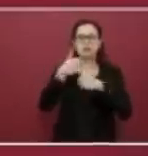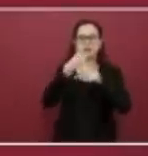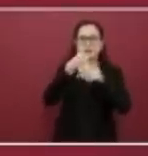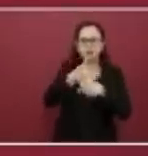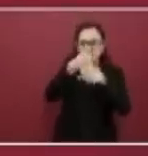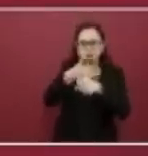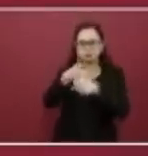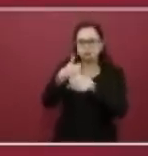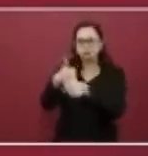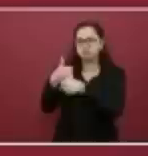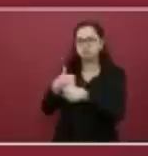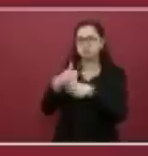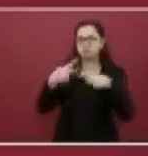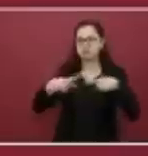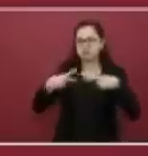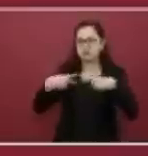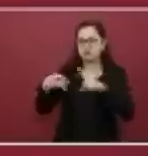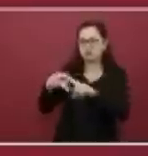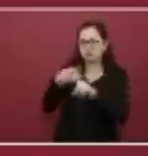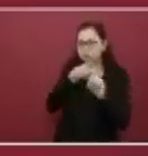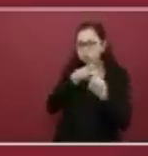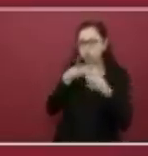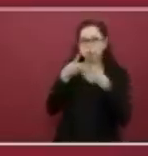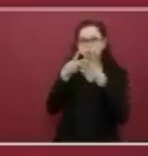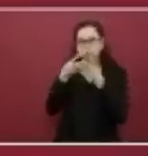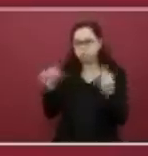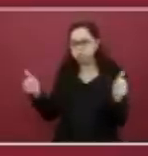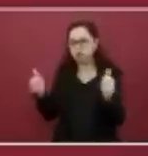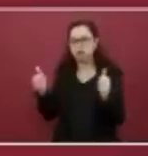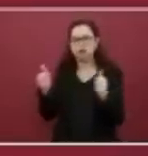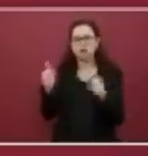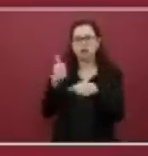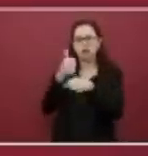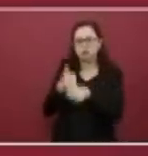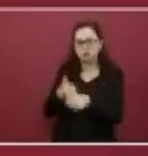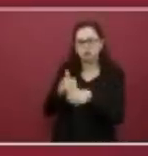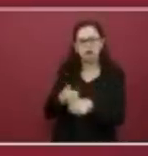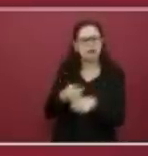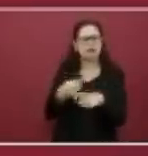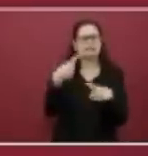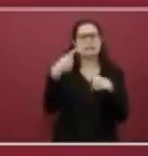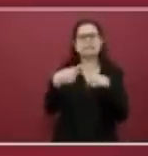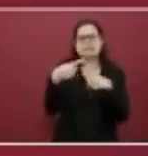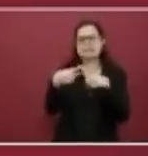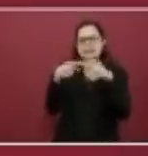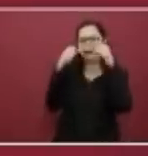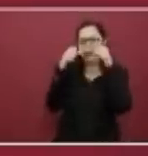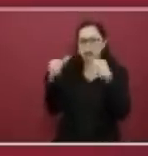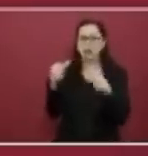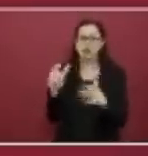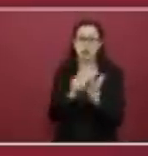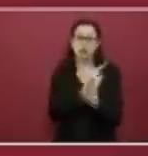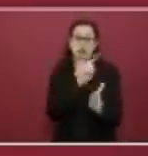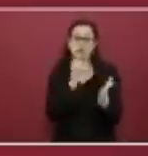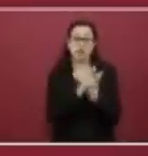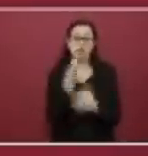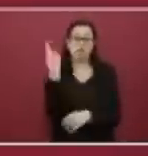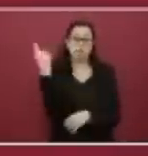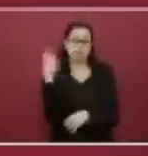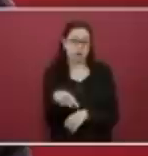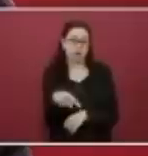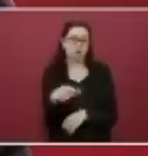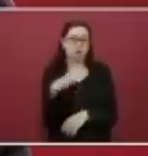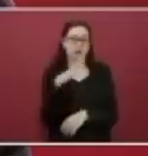de desaparecidos es un proceso de establecido por la ley para